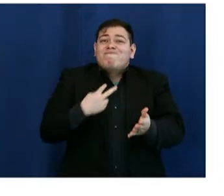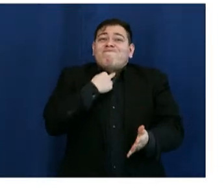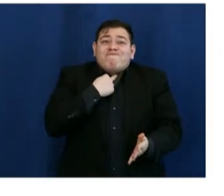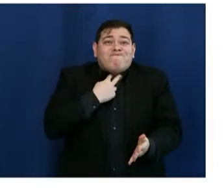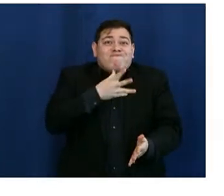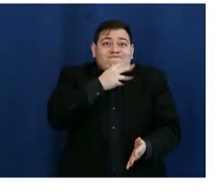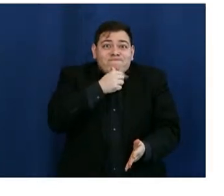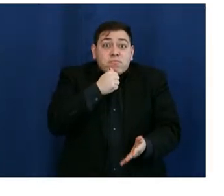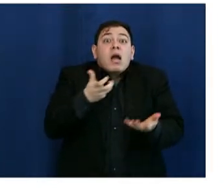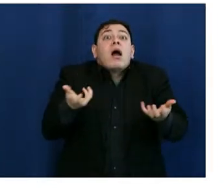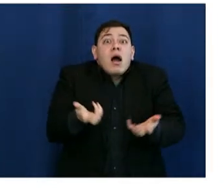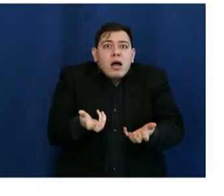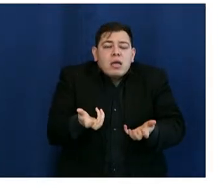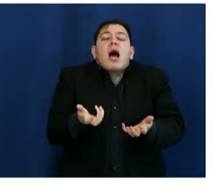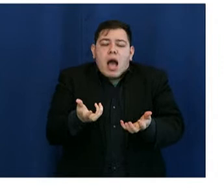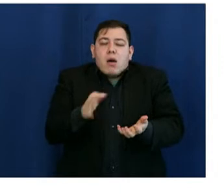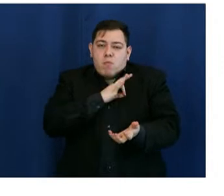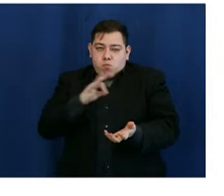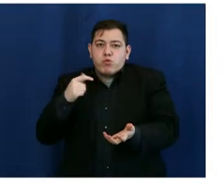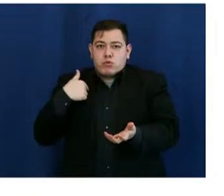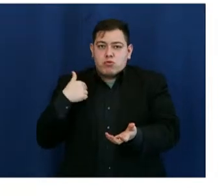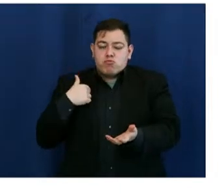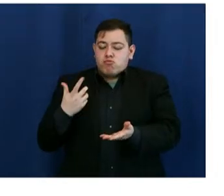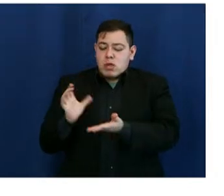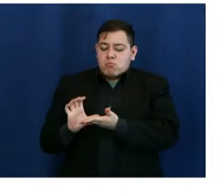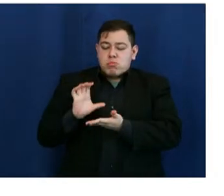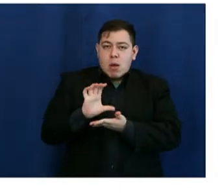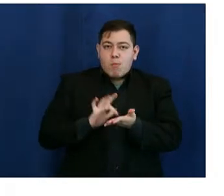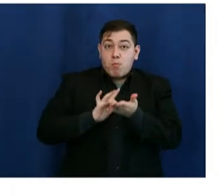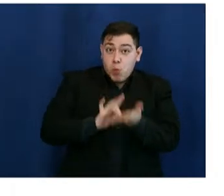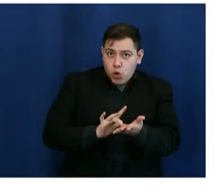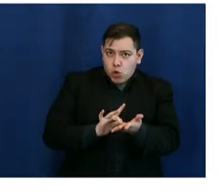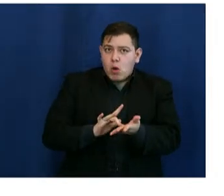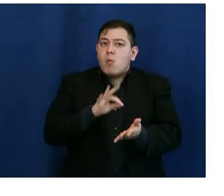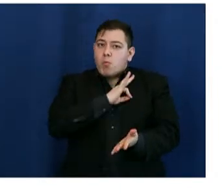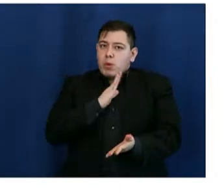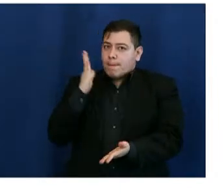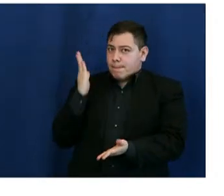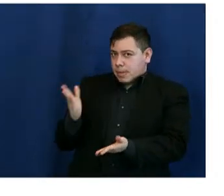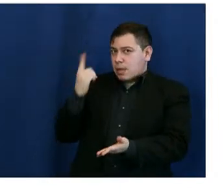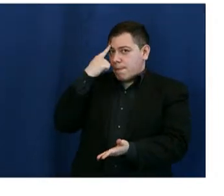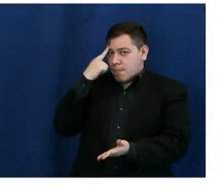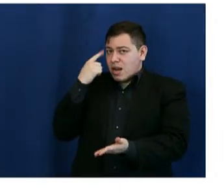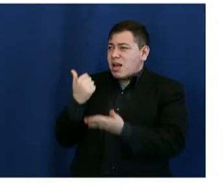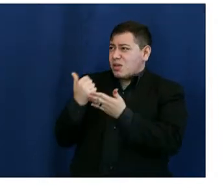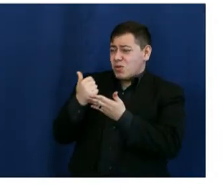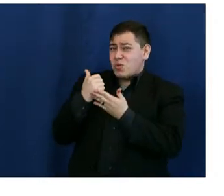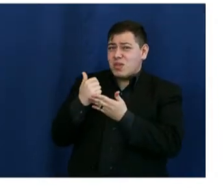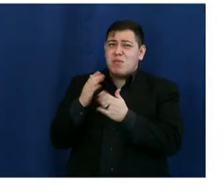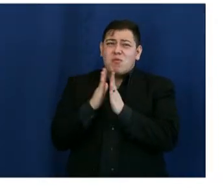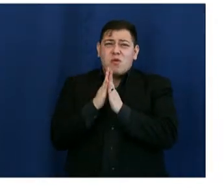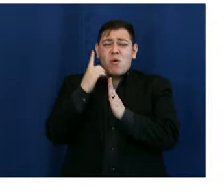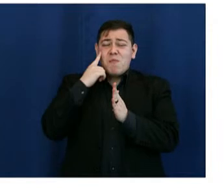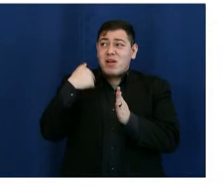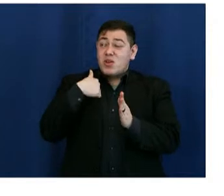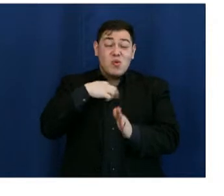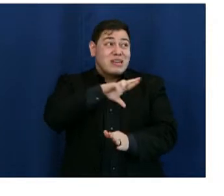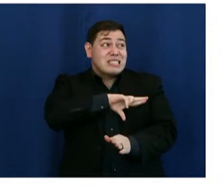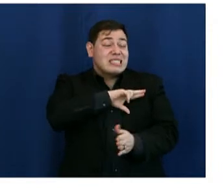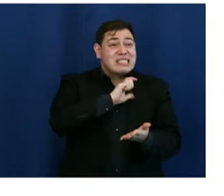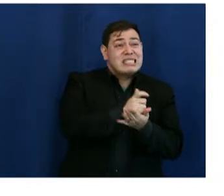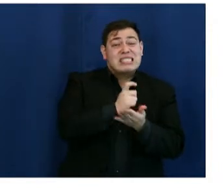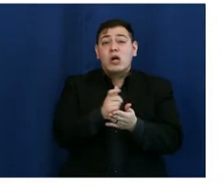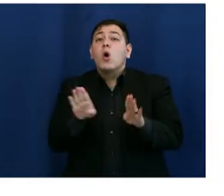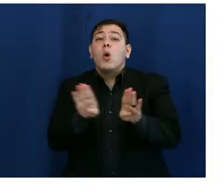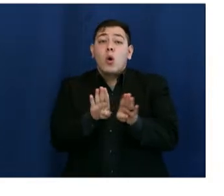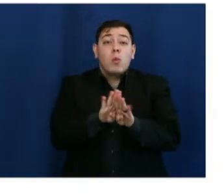condado permite a las personas que enfrentan su desalojo o que no pueden pagar su renta solicitar asistencia financiera. Estos fondos se pueden utilizar para cubrir